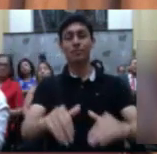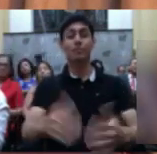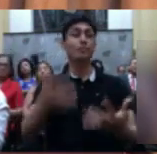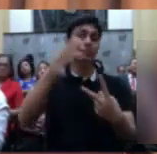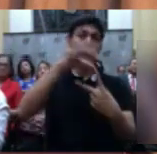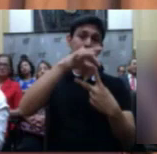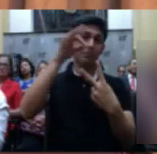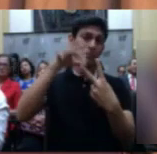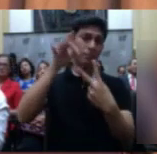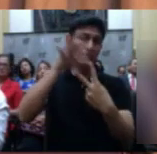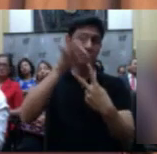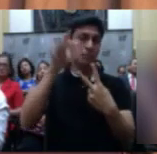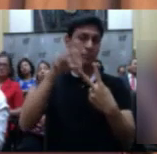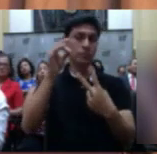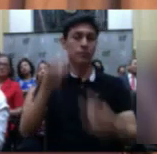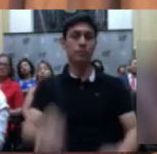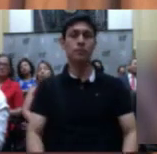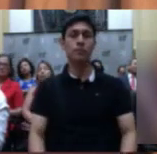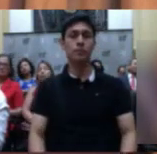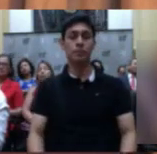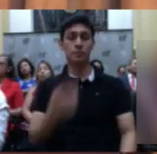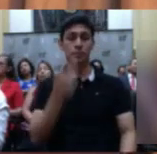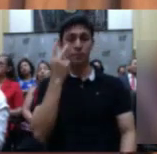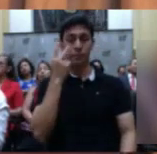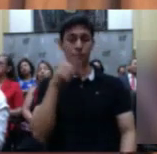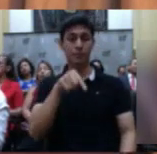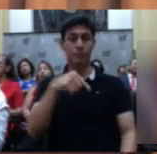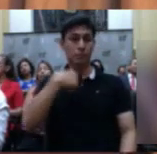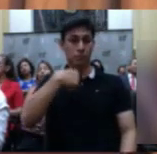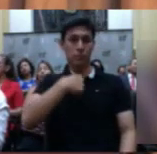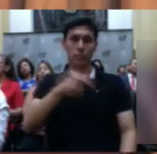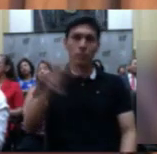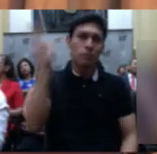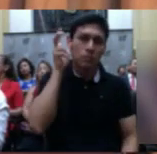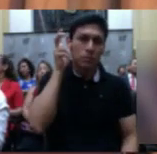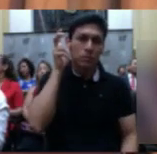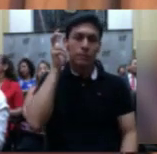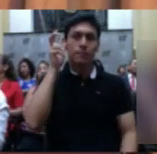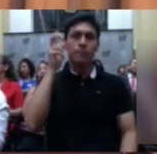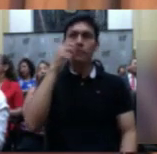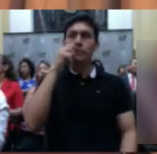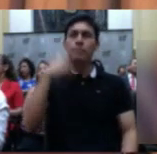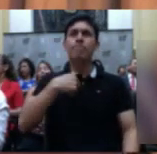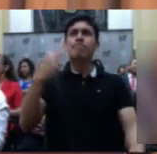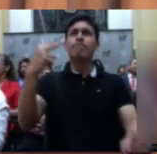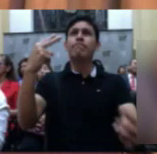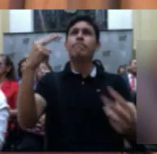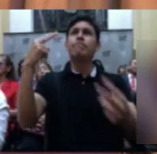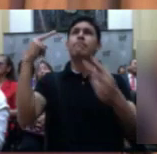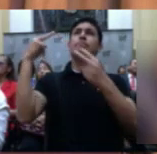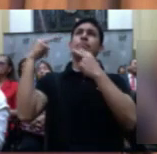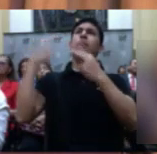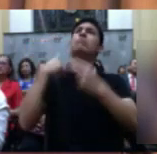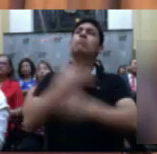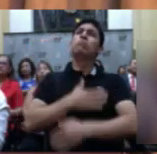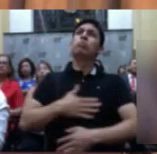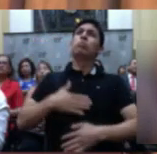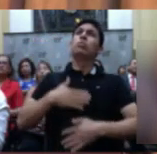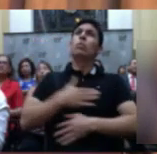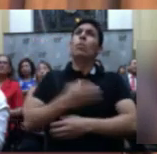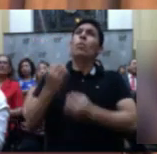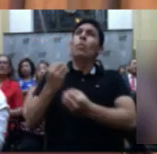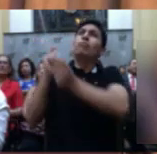opciones. Y aludiendo a estas sabias palabras, es muy grato mirar atrás y ver cómo se ha